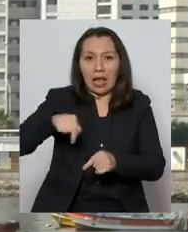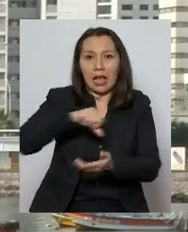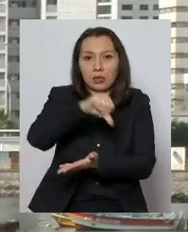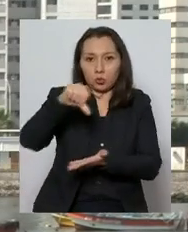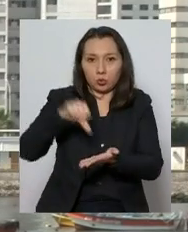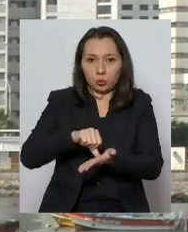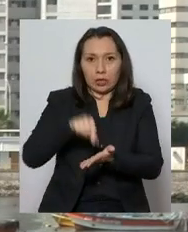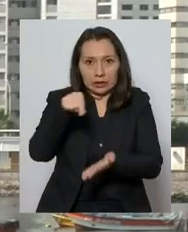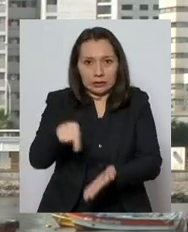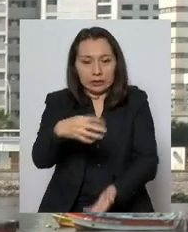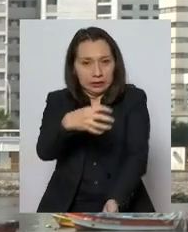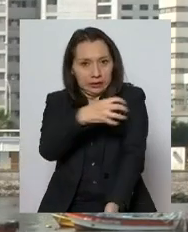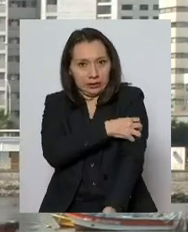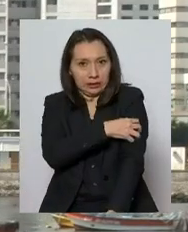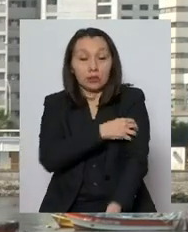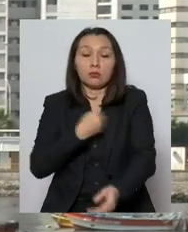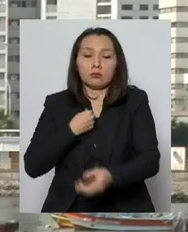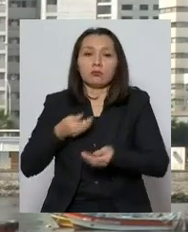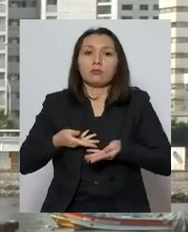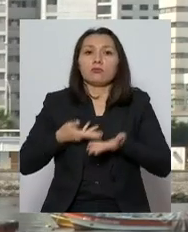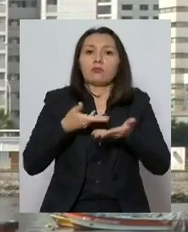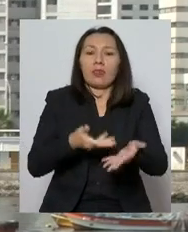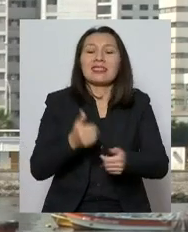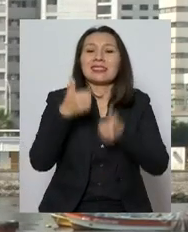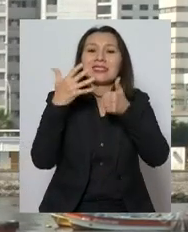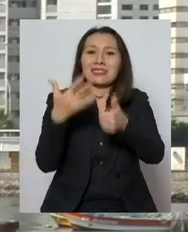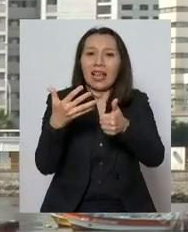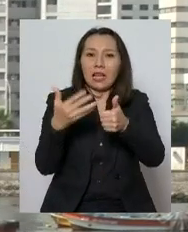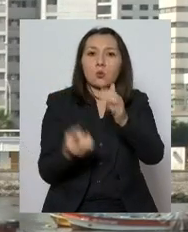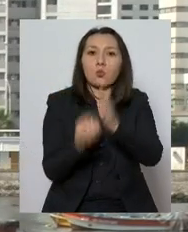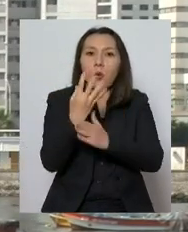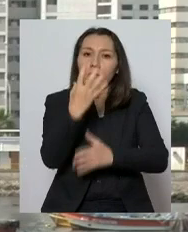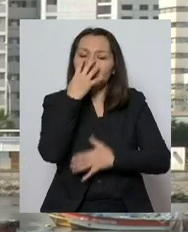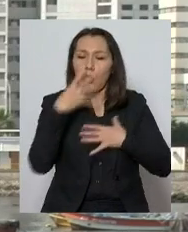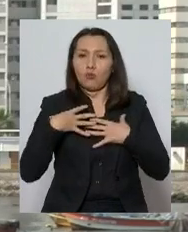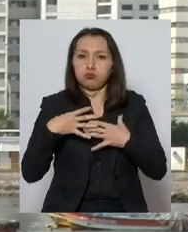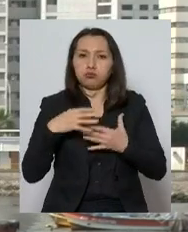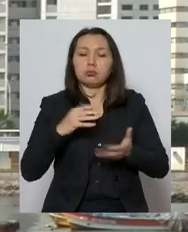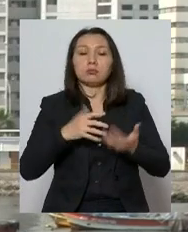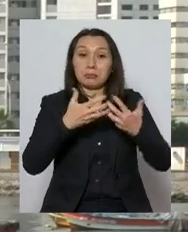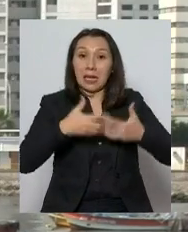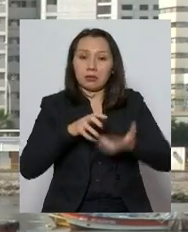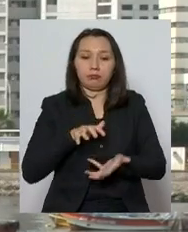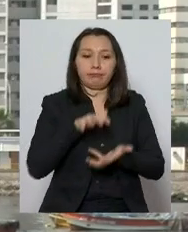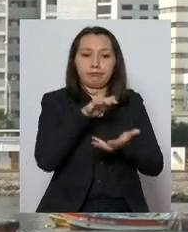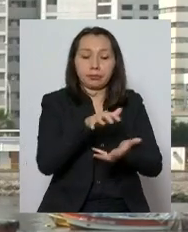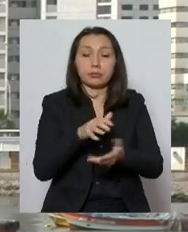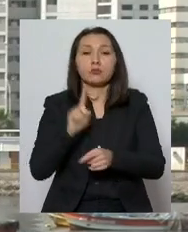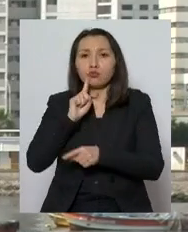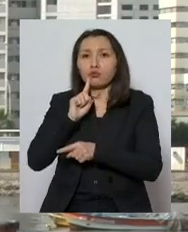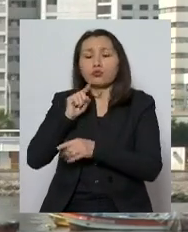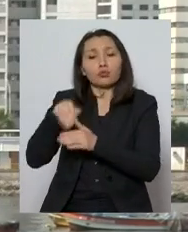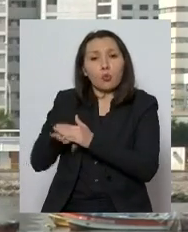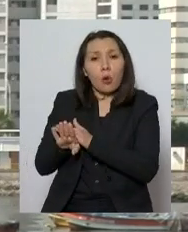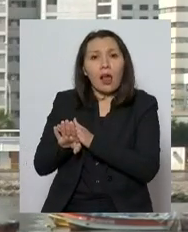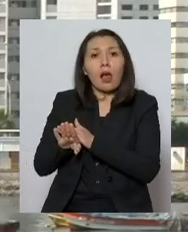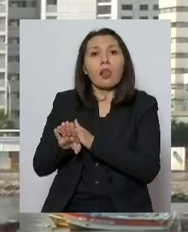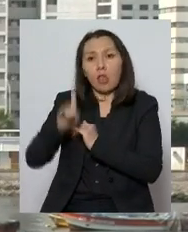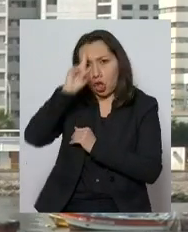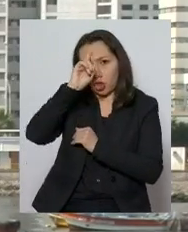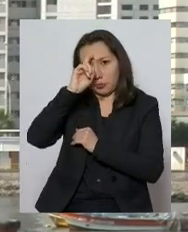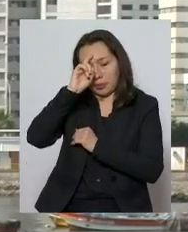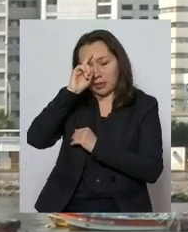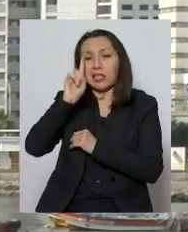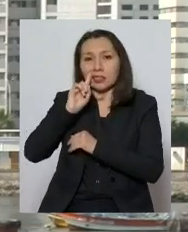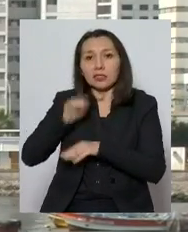a esta región. Hemos traído 6 nuevos respiradores. Estaban disponibles ya en la red del